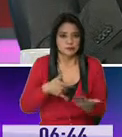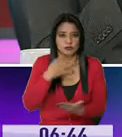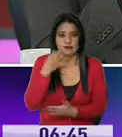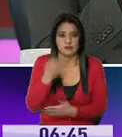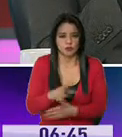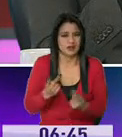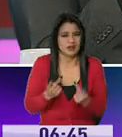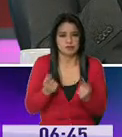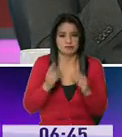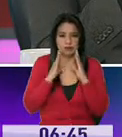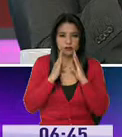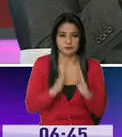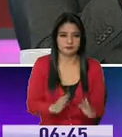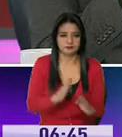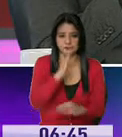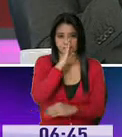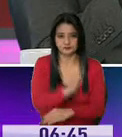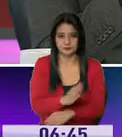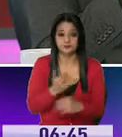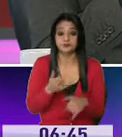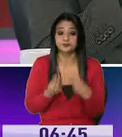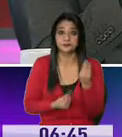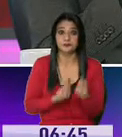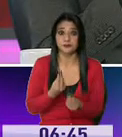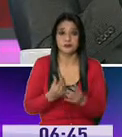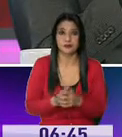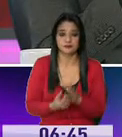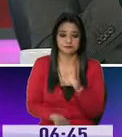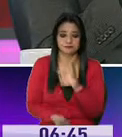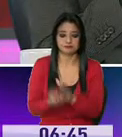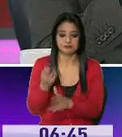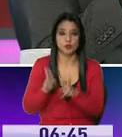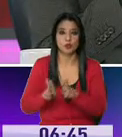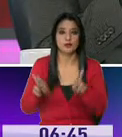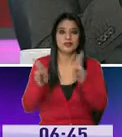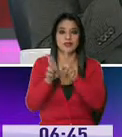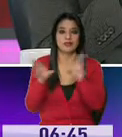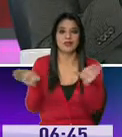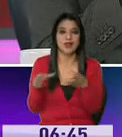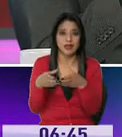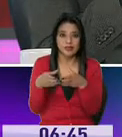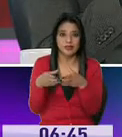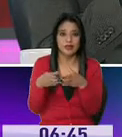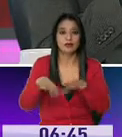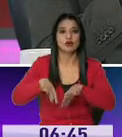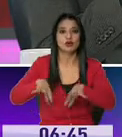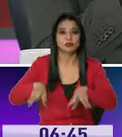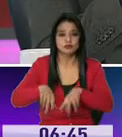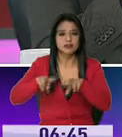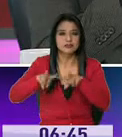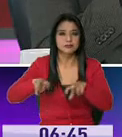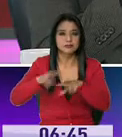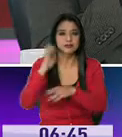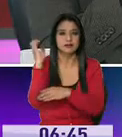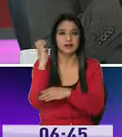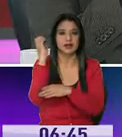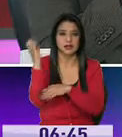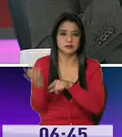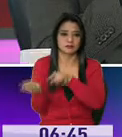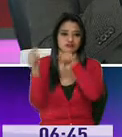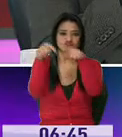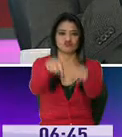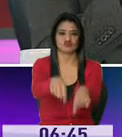llegado luego de la presentación del informe, luego de la presentación de los resultados a la Fiscalía, a propósito de todas estas contrataciones, ¿no? Al parecer